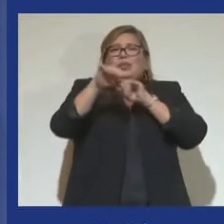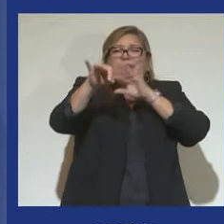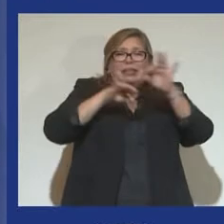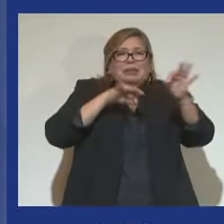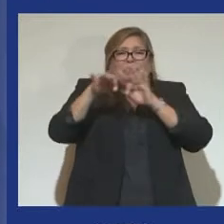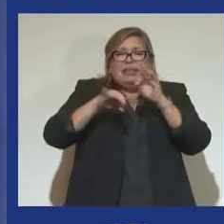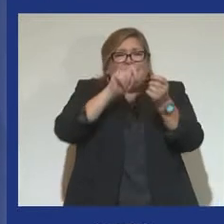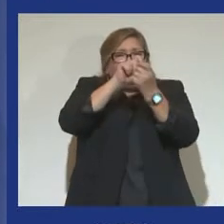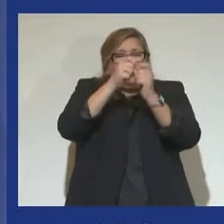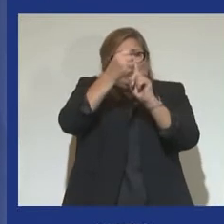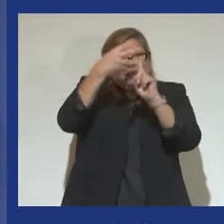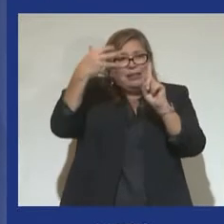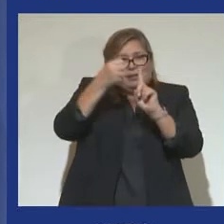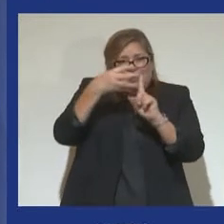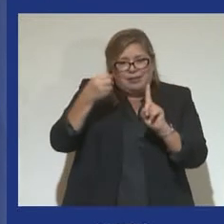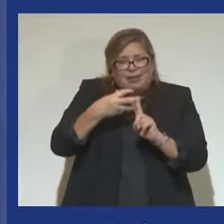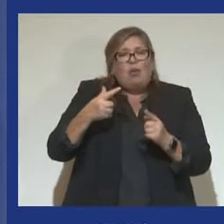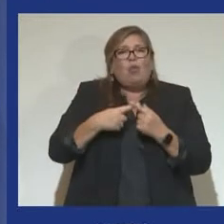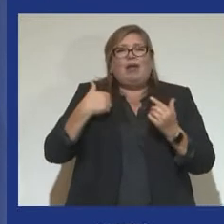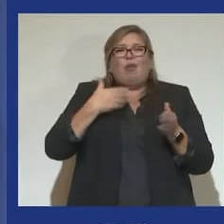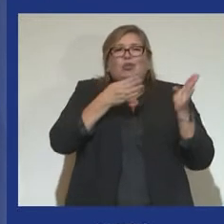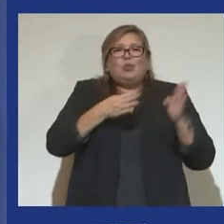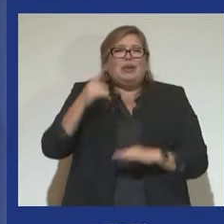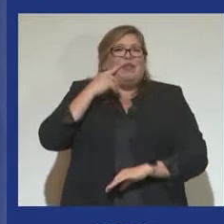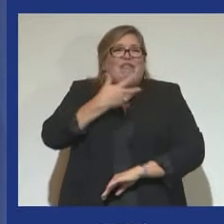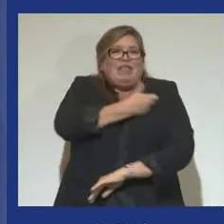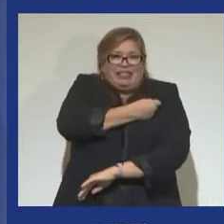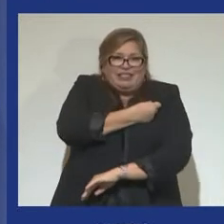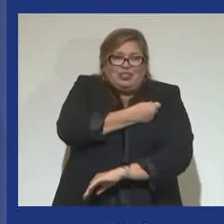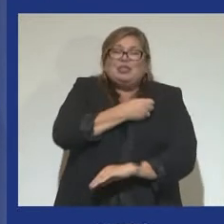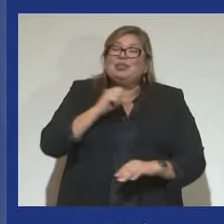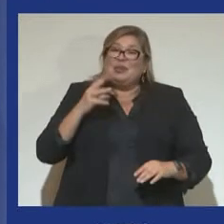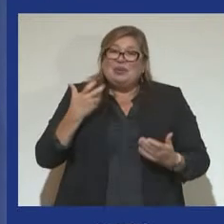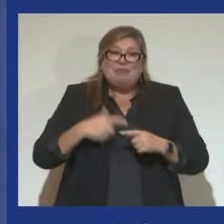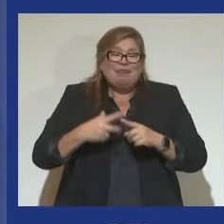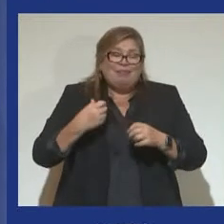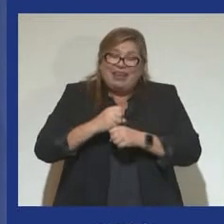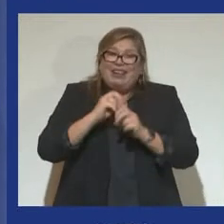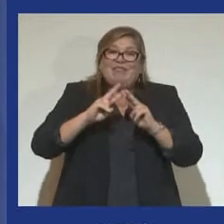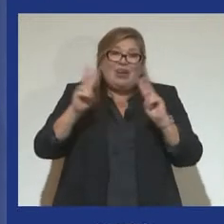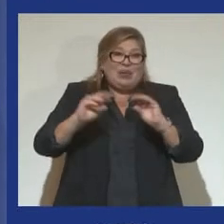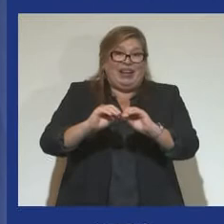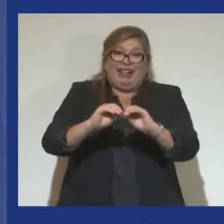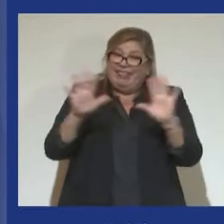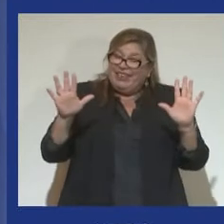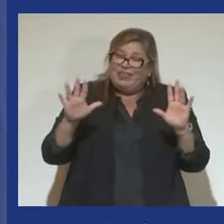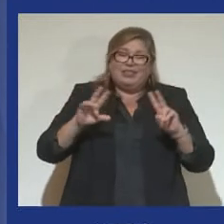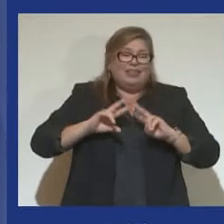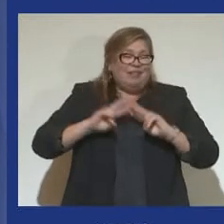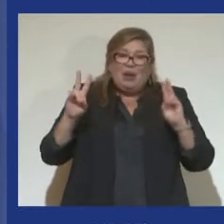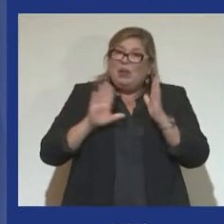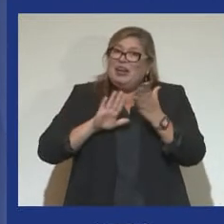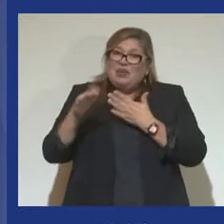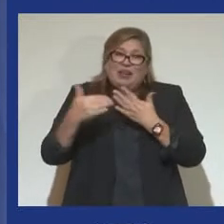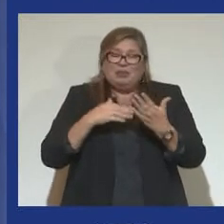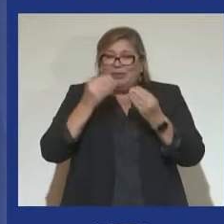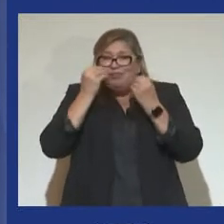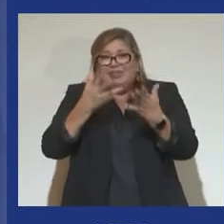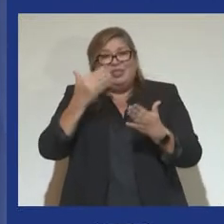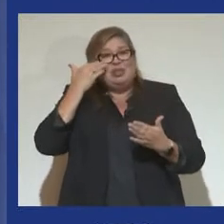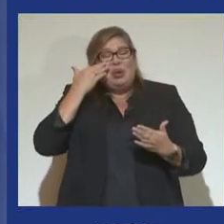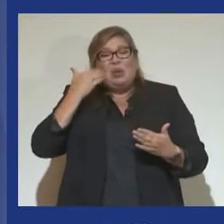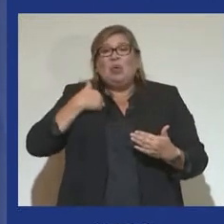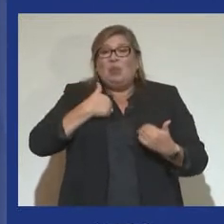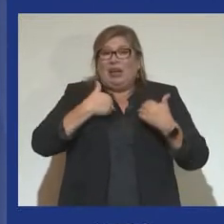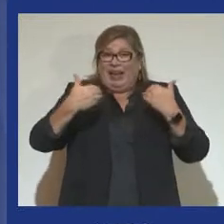detalle una estrategia de vacunación así que quiero aclarar esto de manera transparente hemos